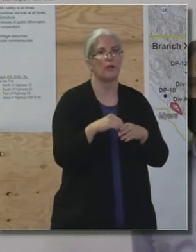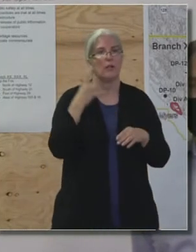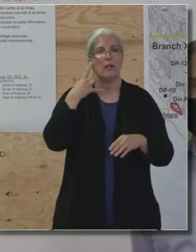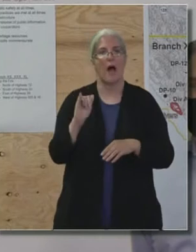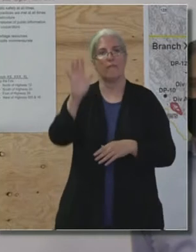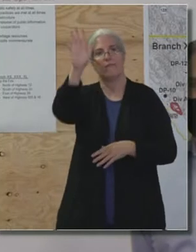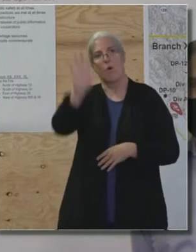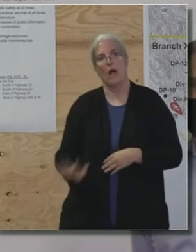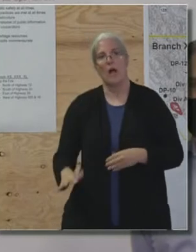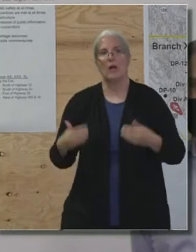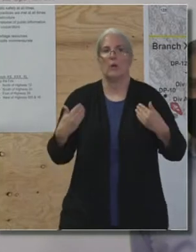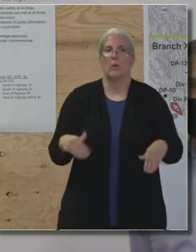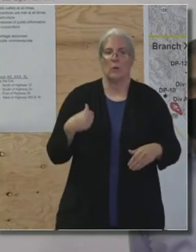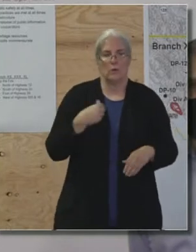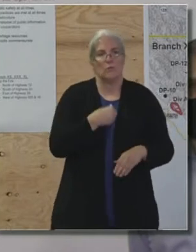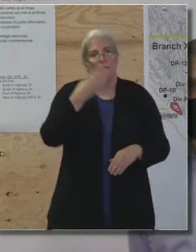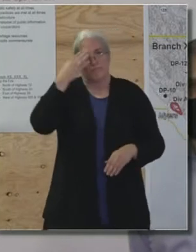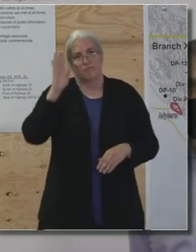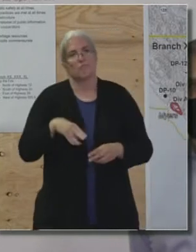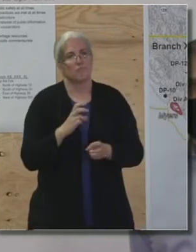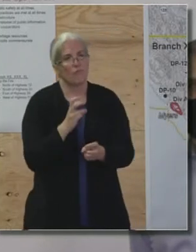apreciamos el apoyo